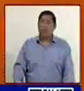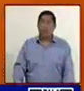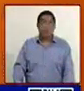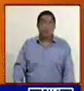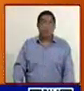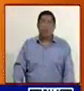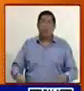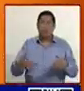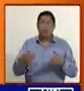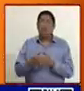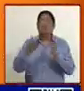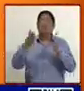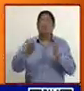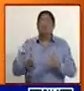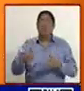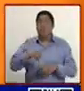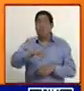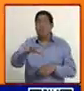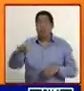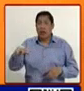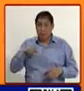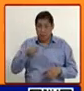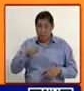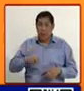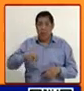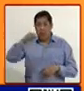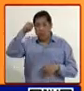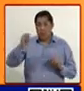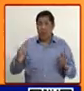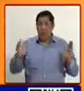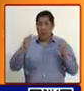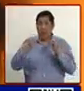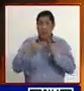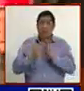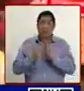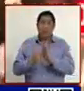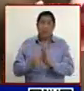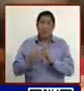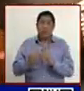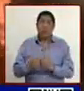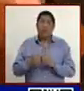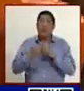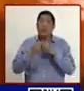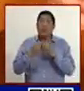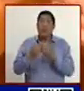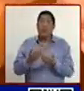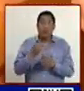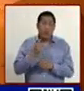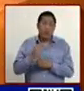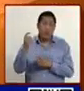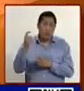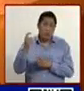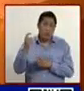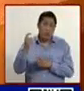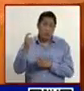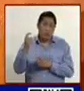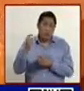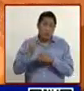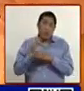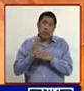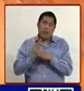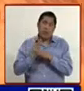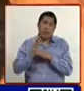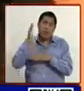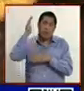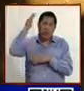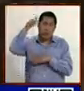Y vecinos de Villa Fátima, Villa El Carmen, nos muestran cómo han sido afectados con el ingreso de agentes